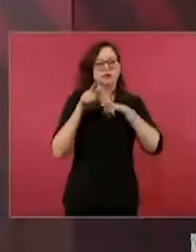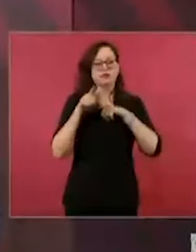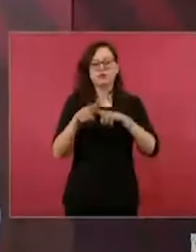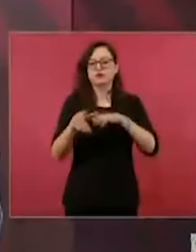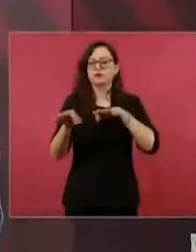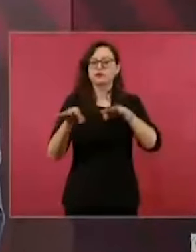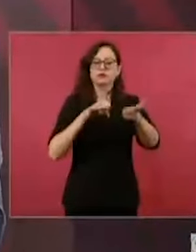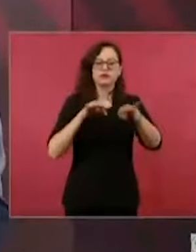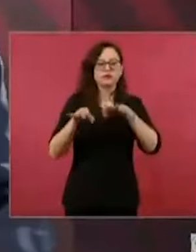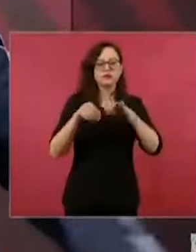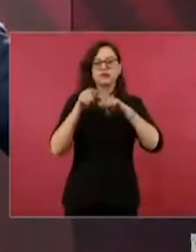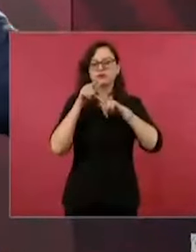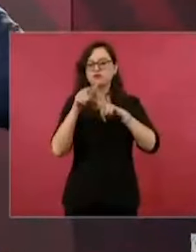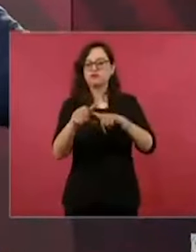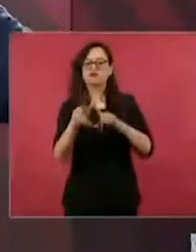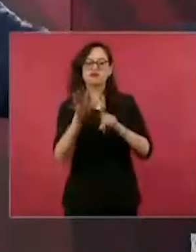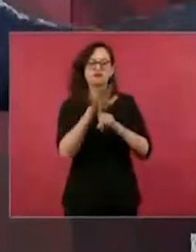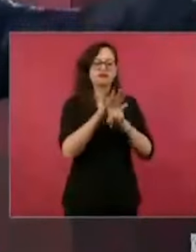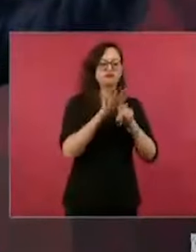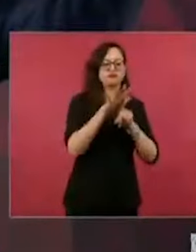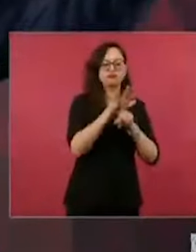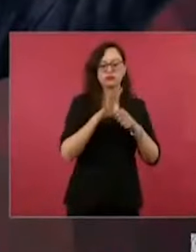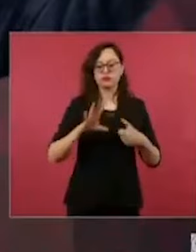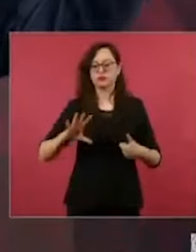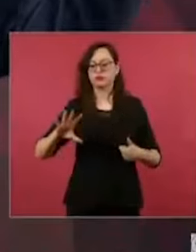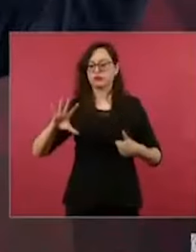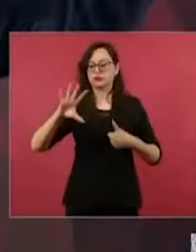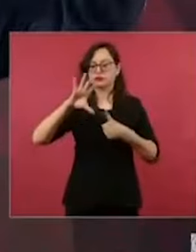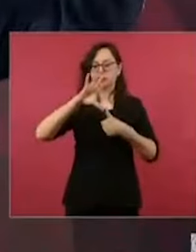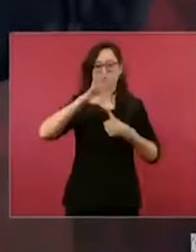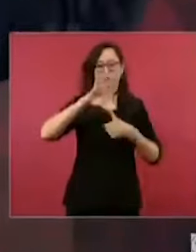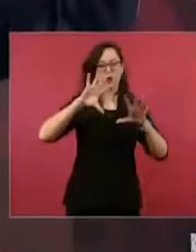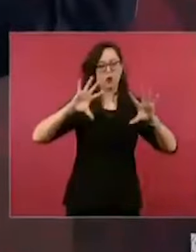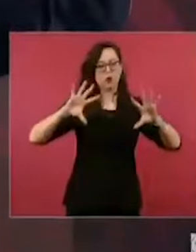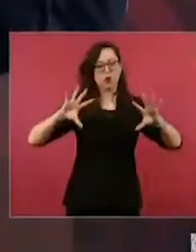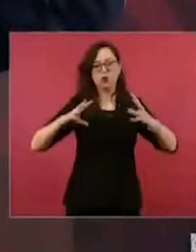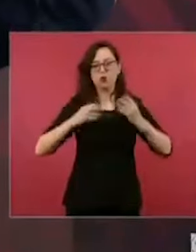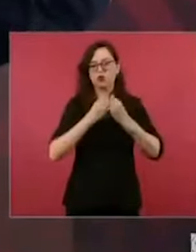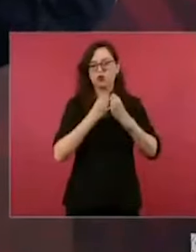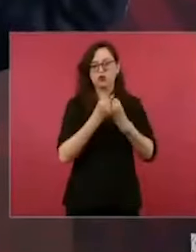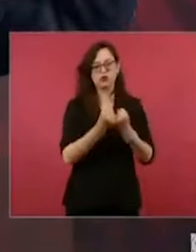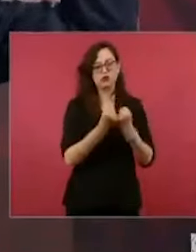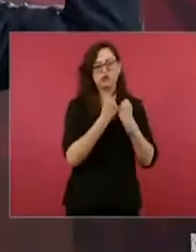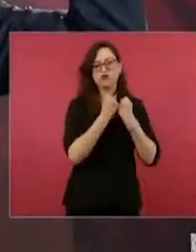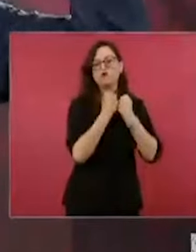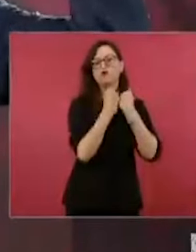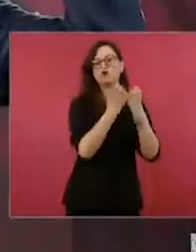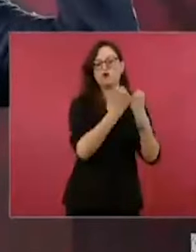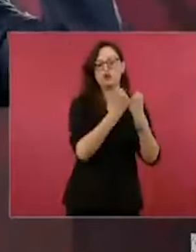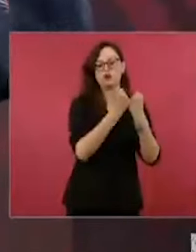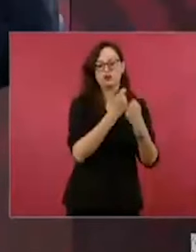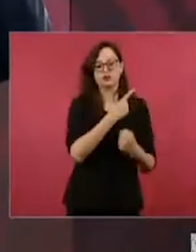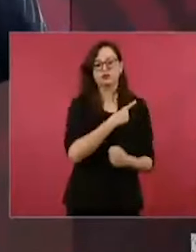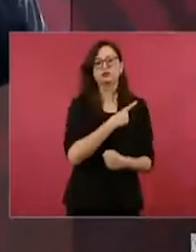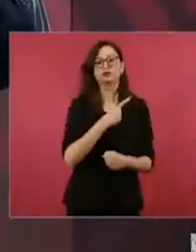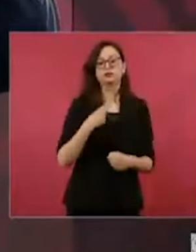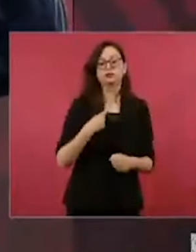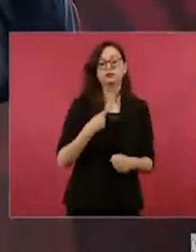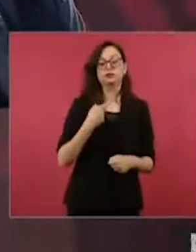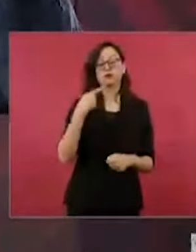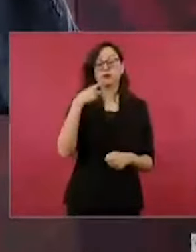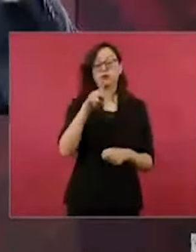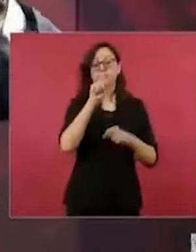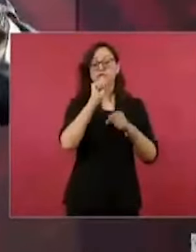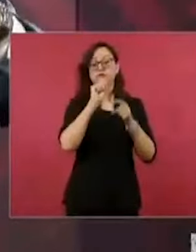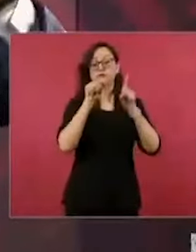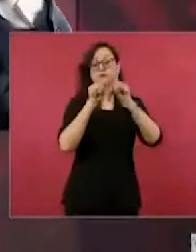motivos para no consumir pollo y que la persona que en una de sus pruebas que se realizó en el iner Eh